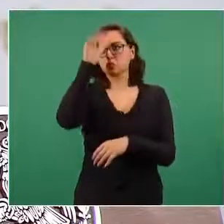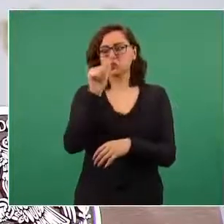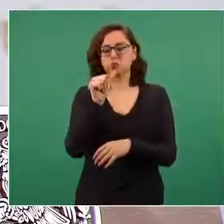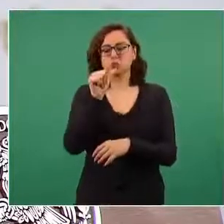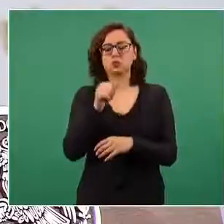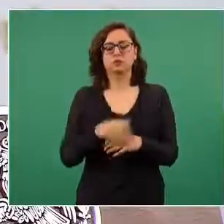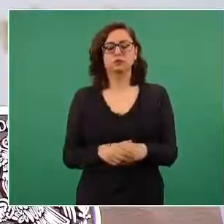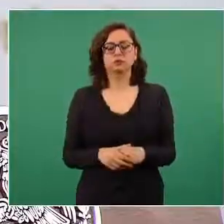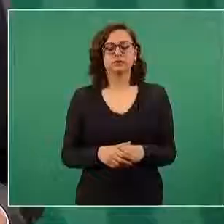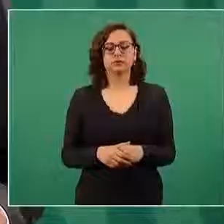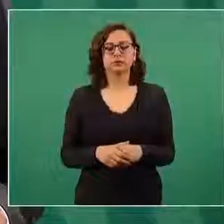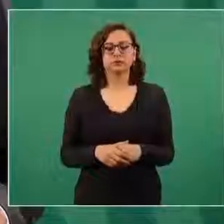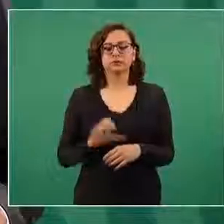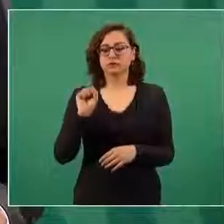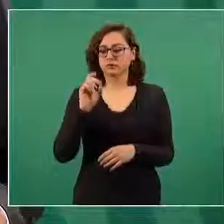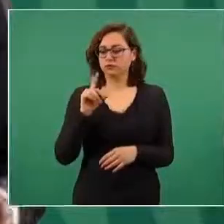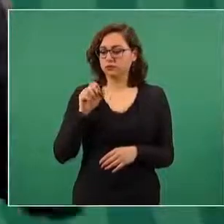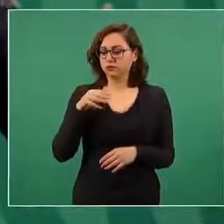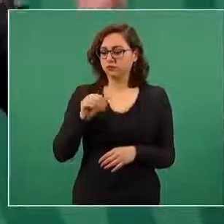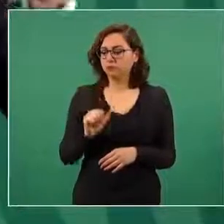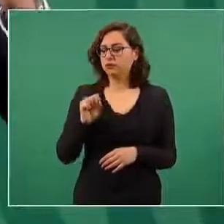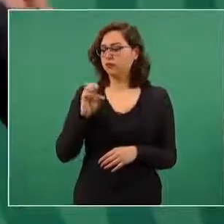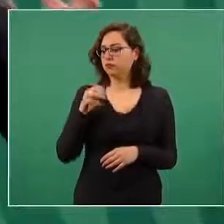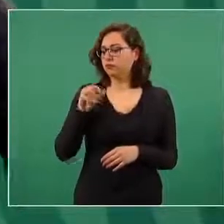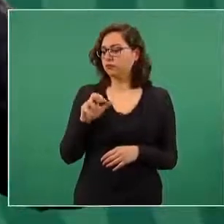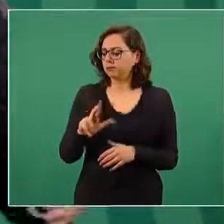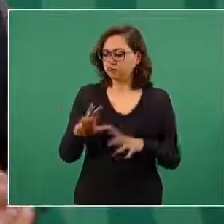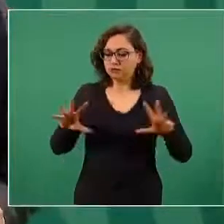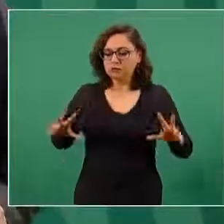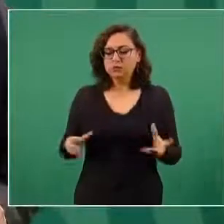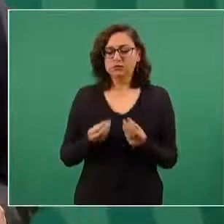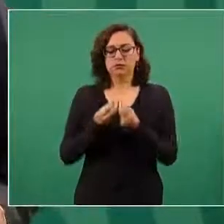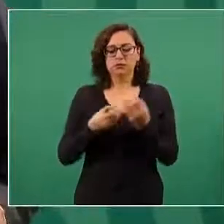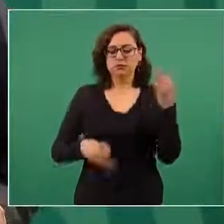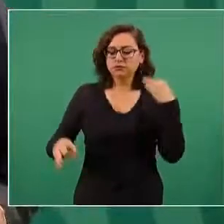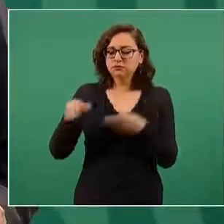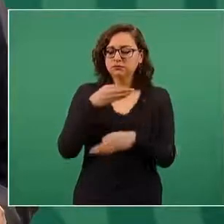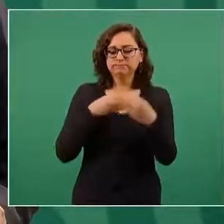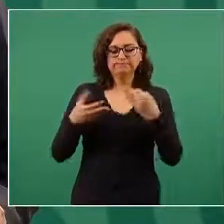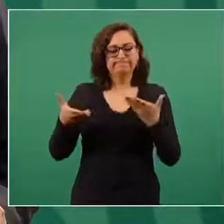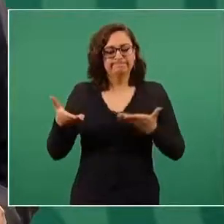los integrantes de las Fuerzas Armadas, todos juntos,